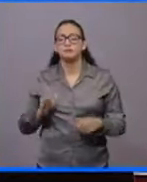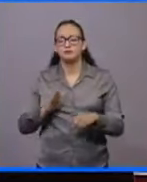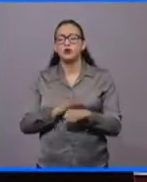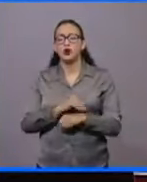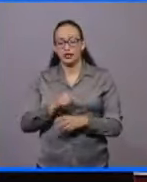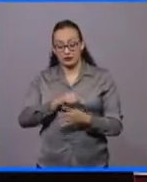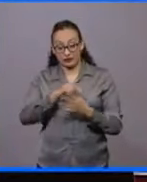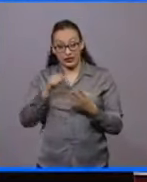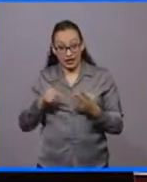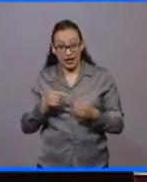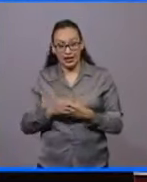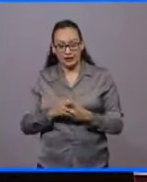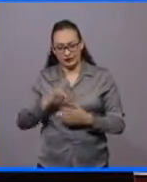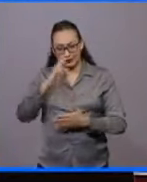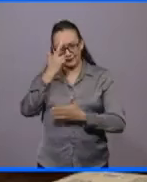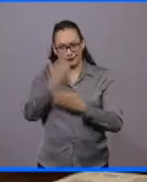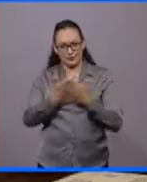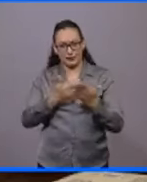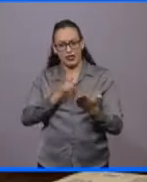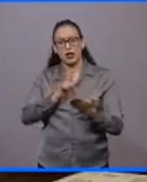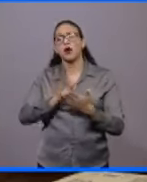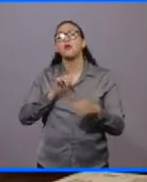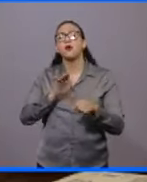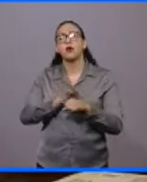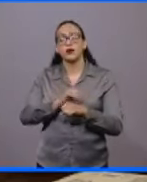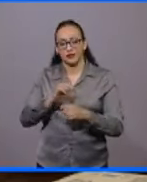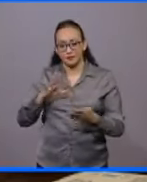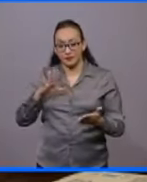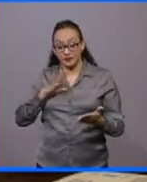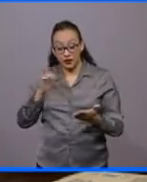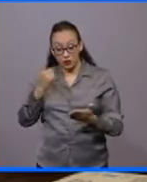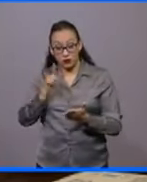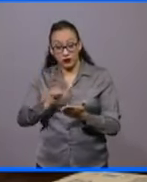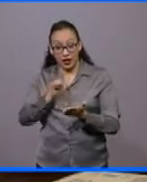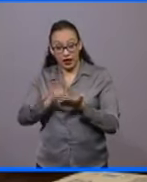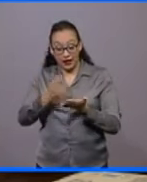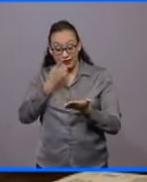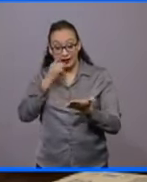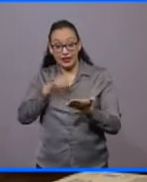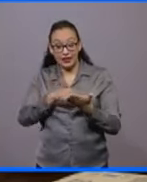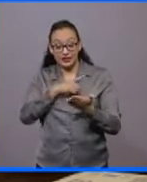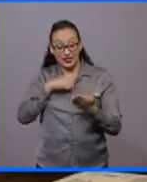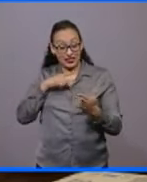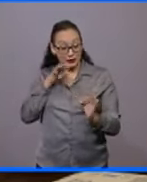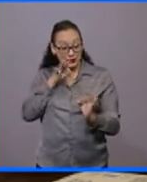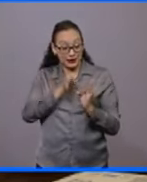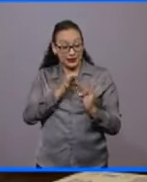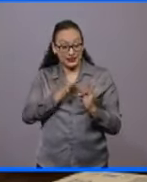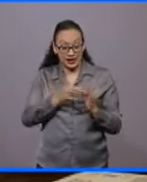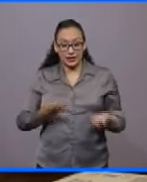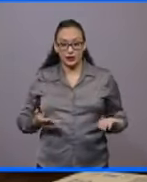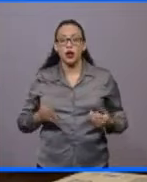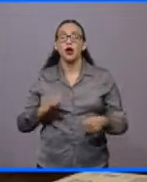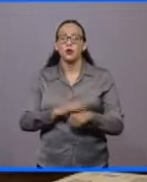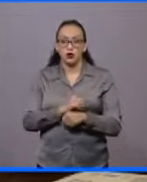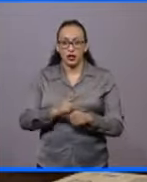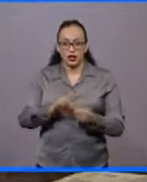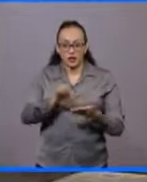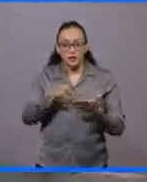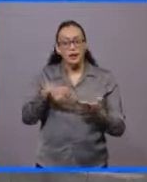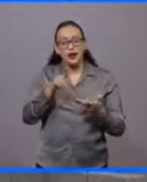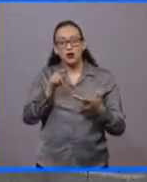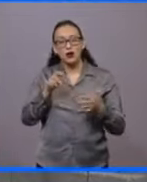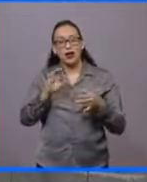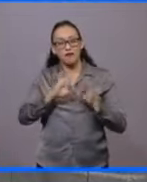por violar el principio de taxatividad, conforme al cual las normas deben ser precisas, ya que su redacción era